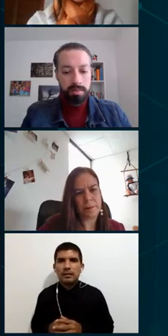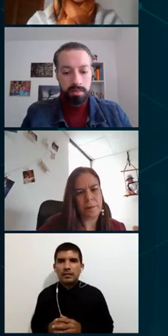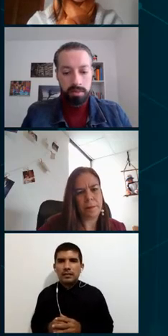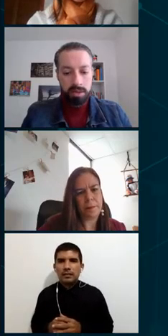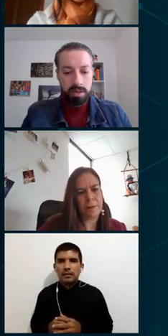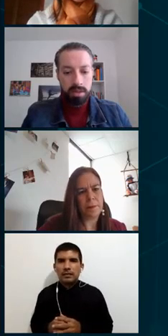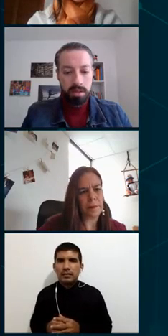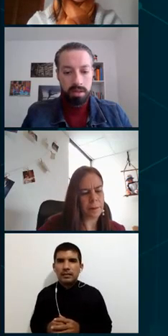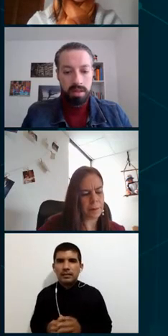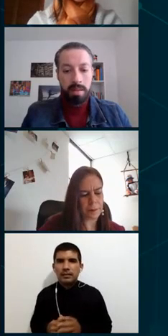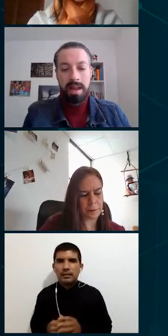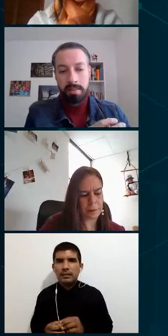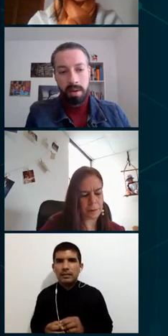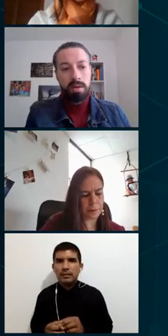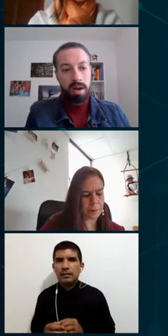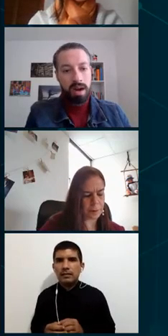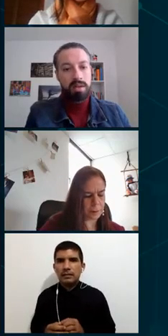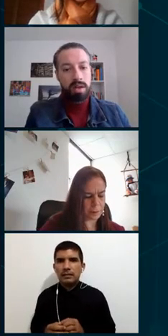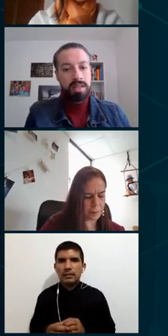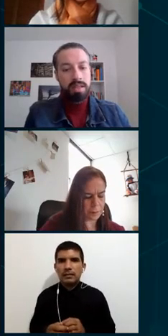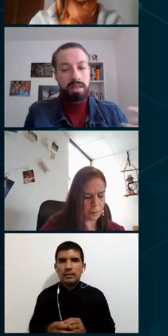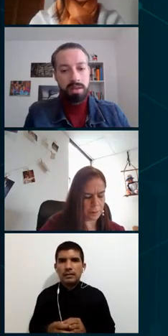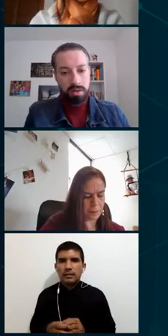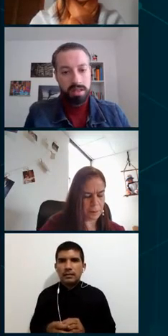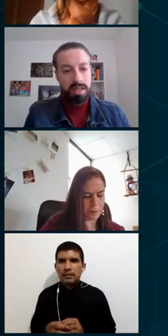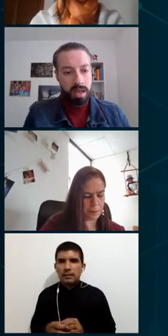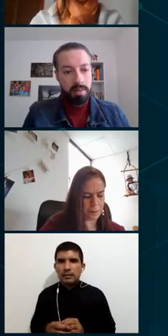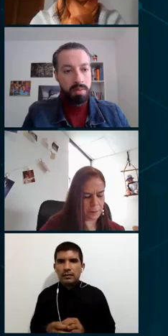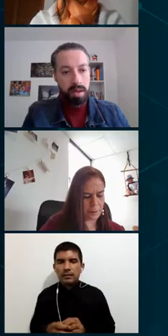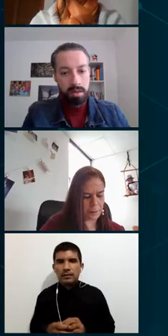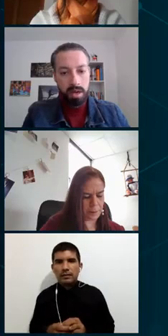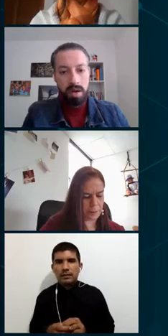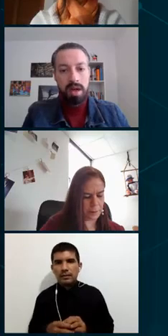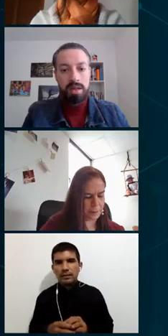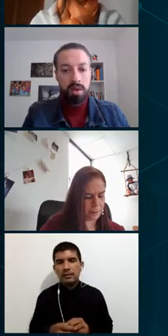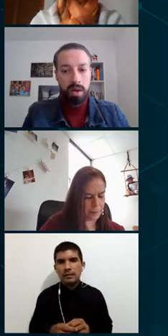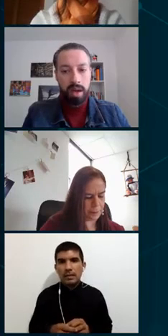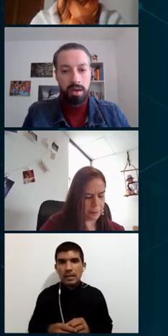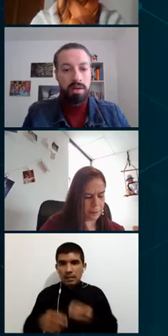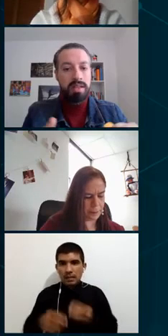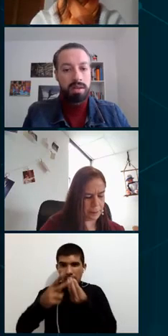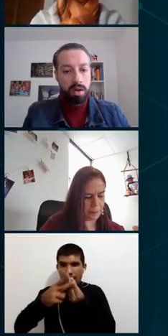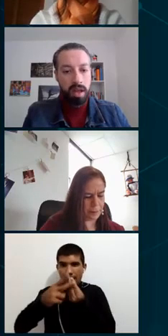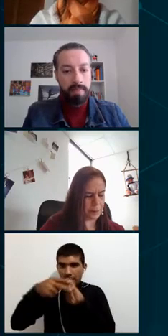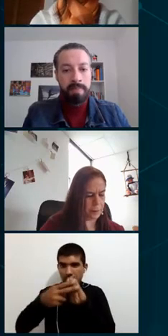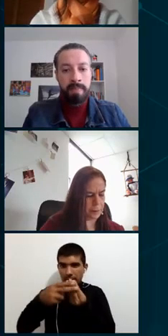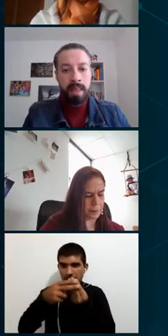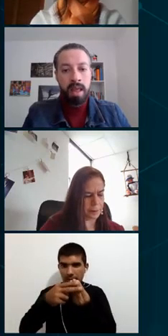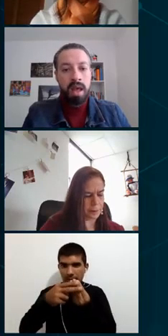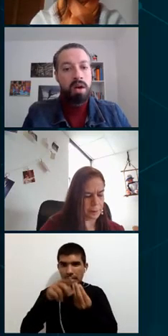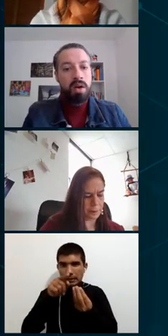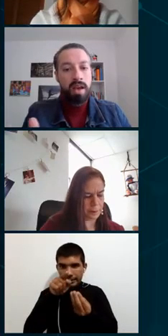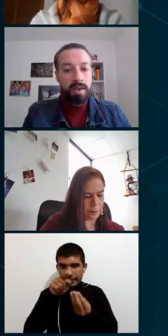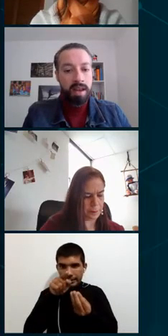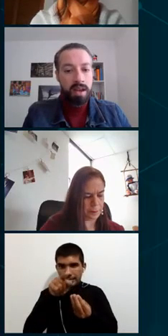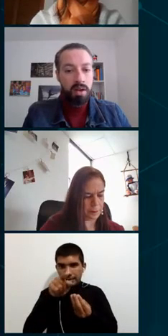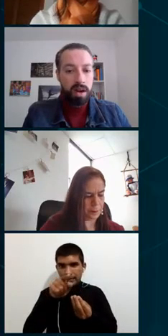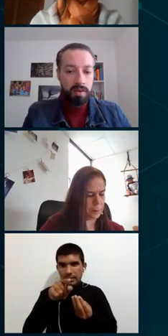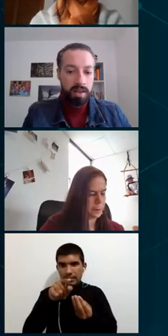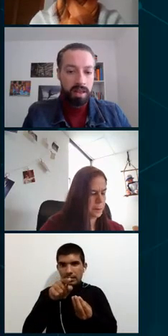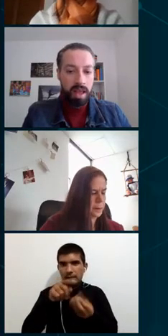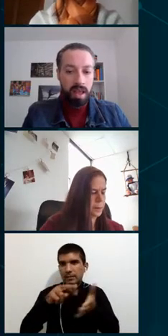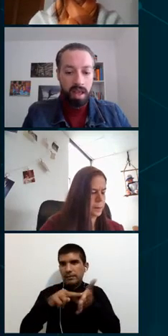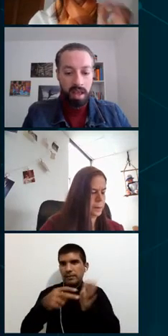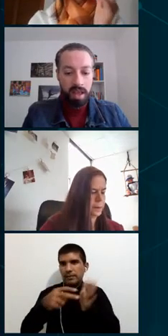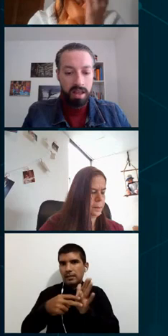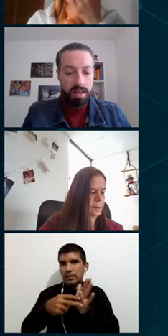poder también involucrar todas esas cosas que ya hemos venido trabajando en una historia. ¿Con qué fin?